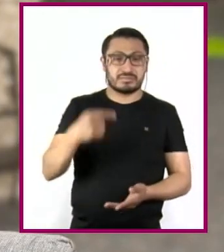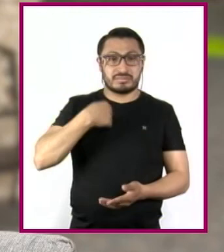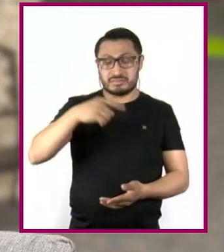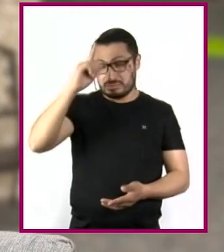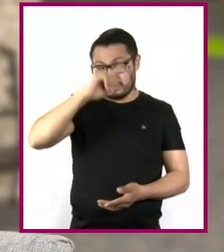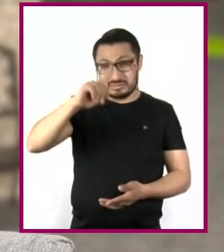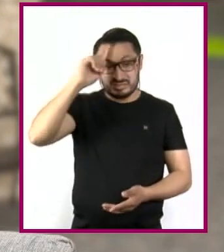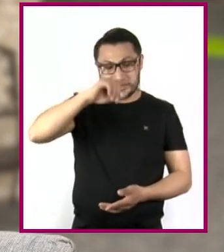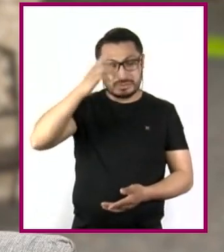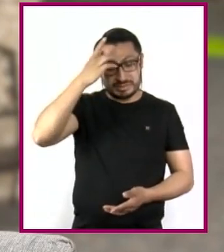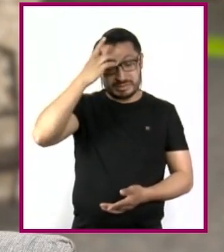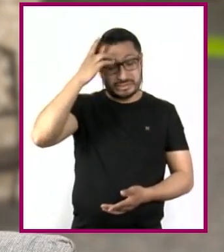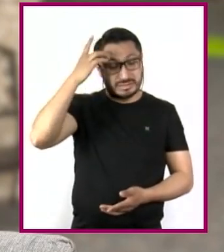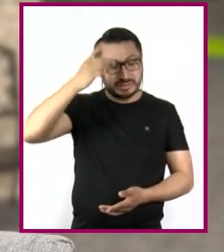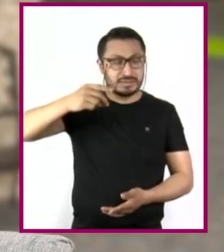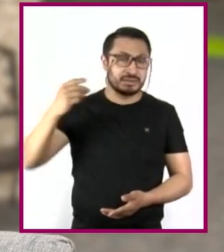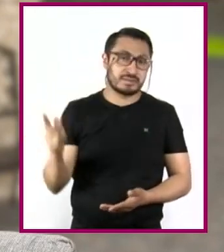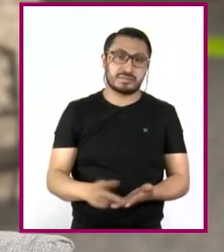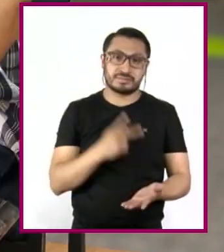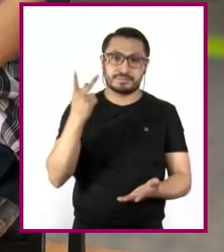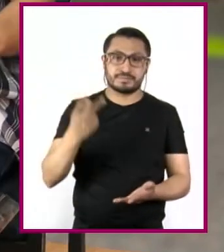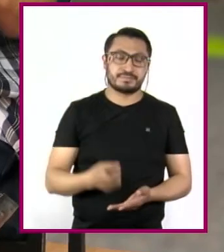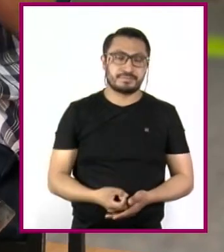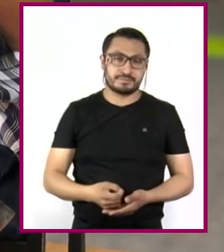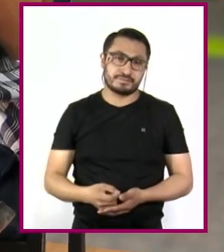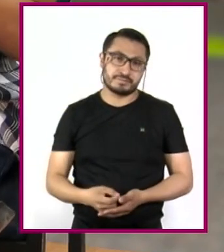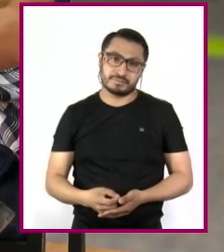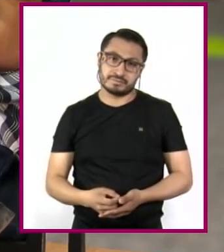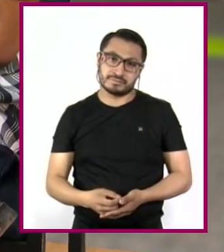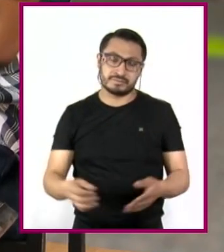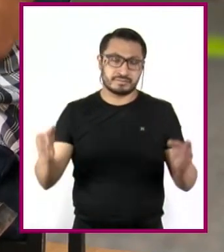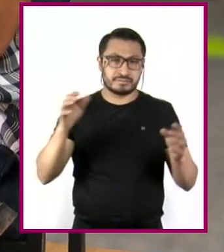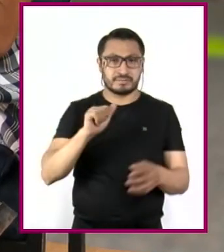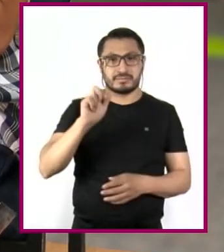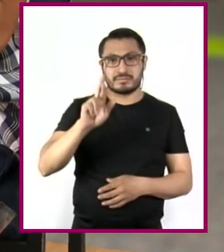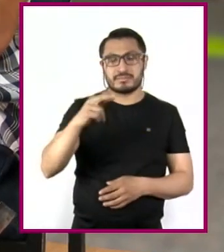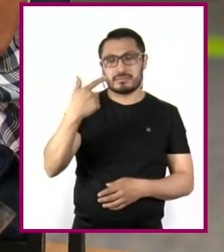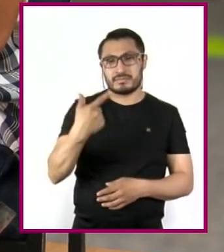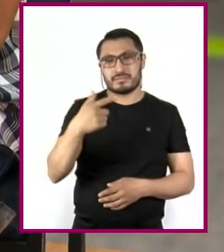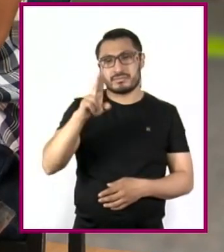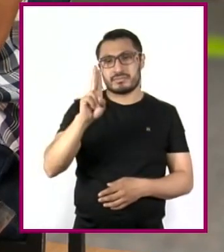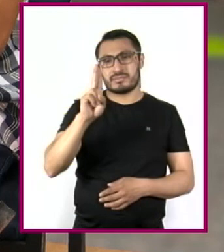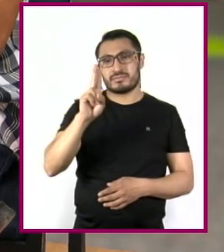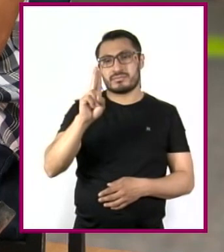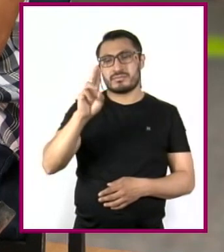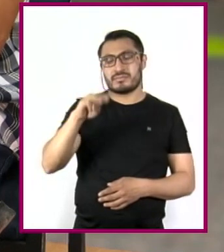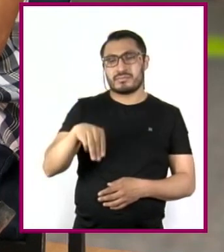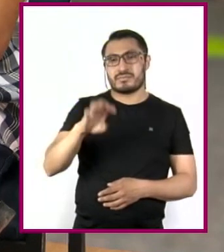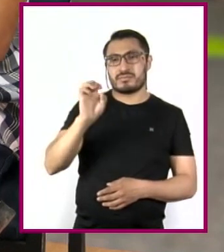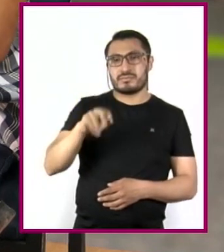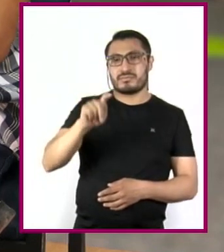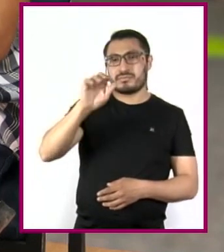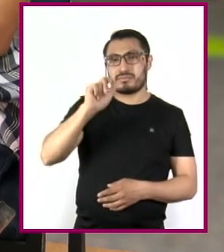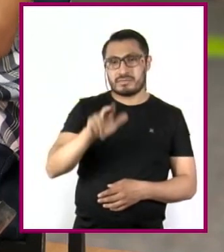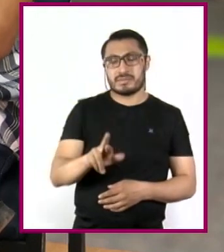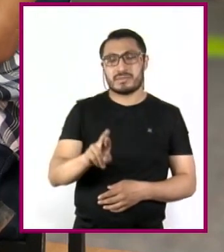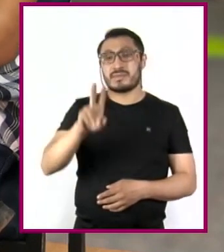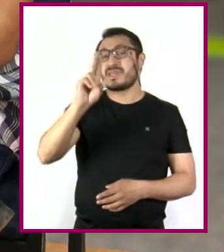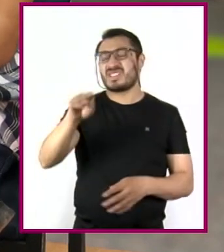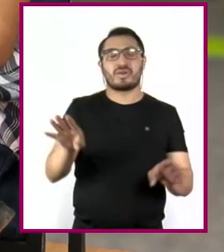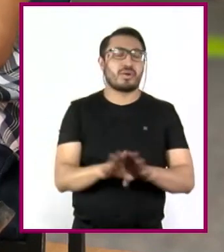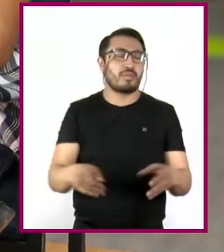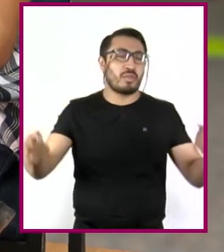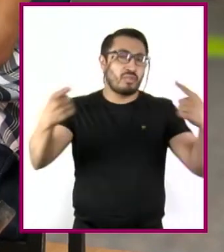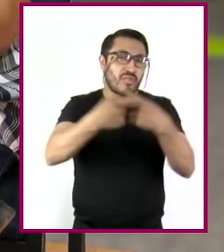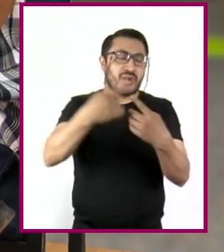consejo. Y dale con los consejos. Argumentar no consiste necesariamente en confrontar ideas u